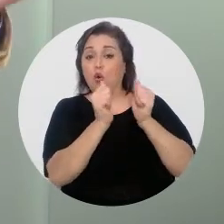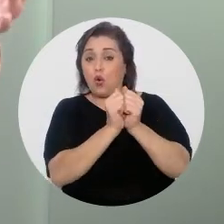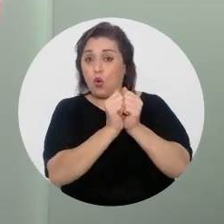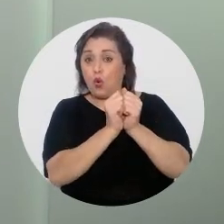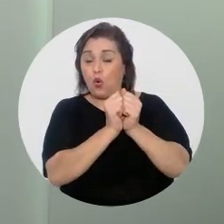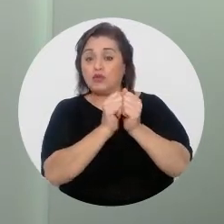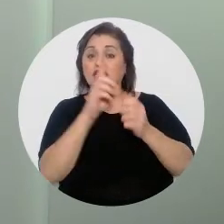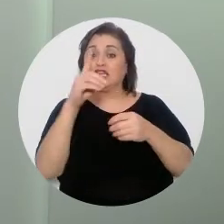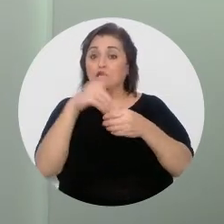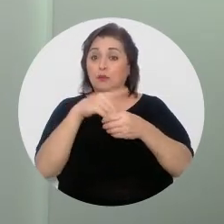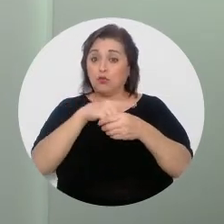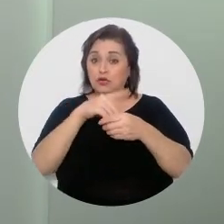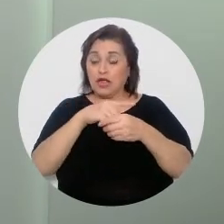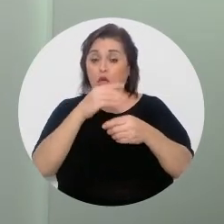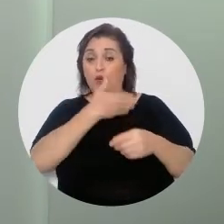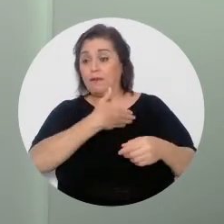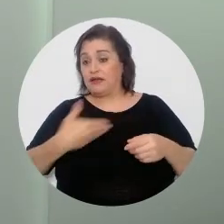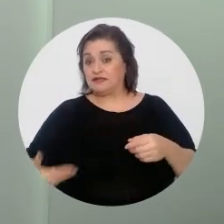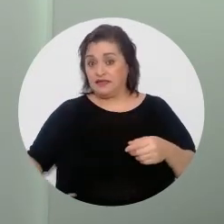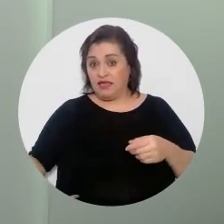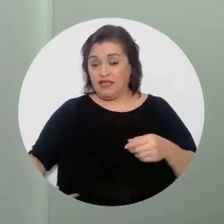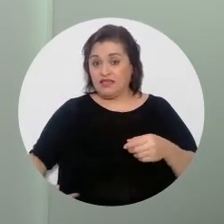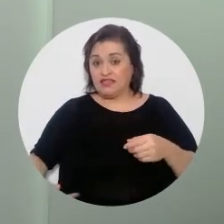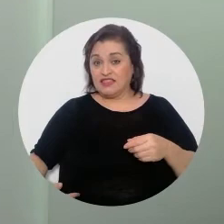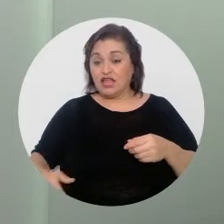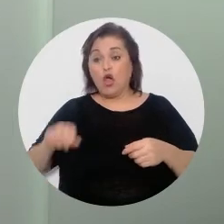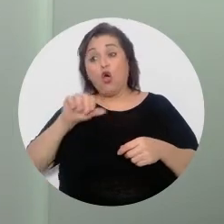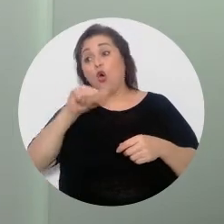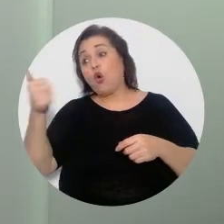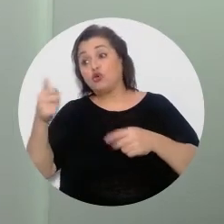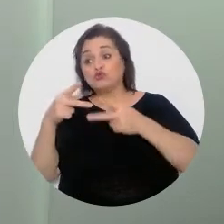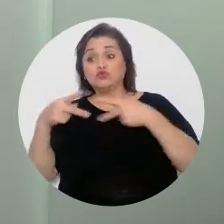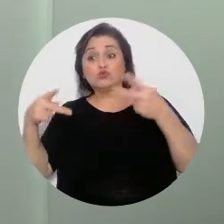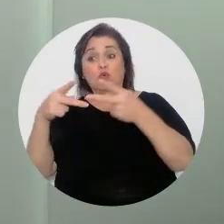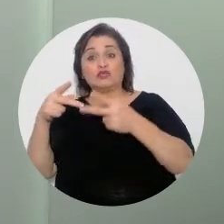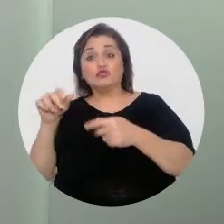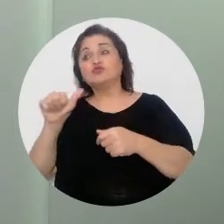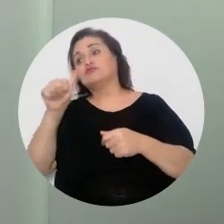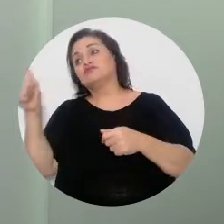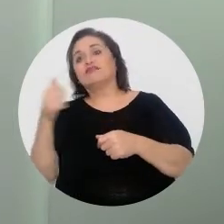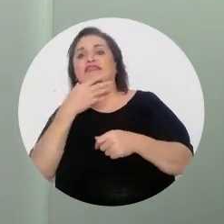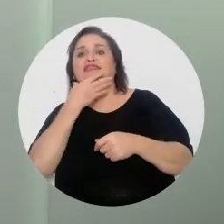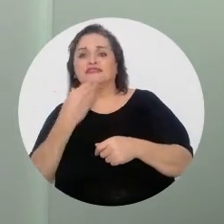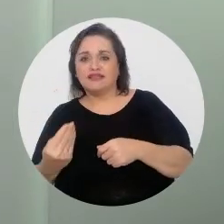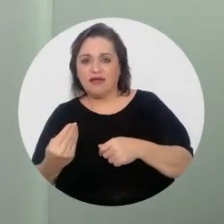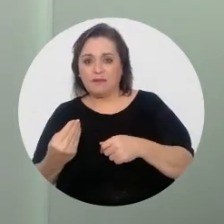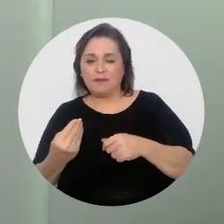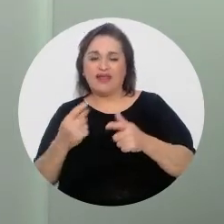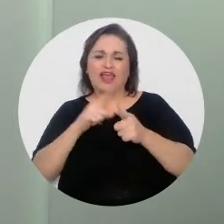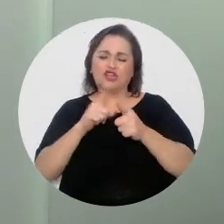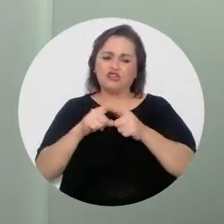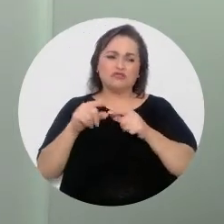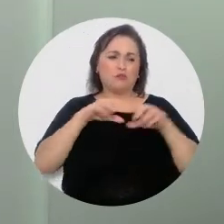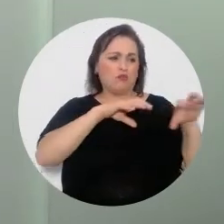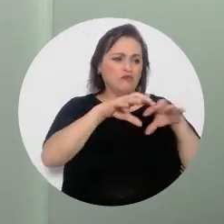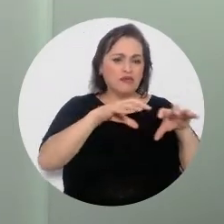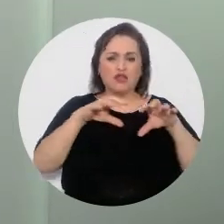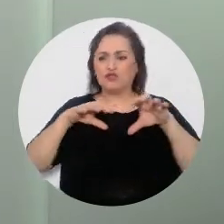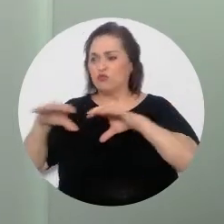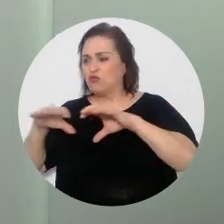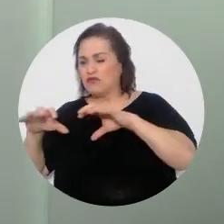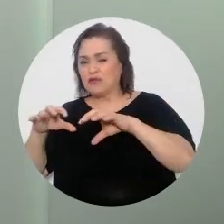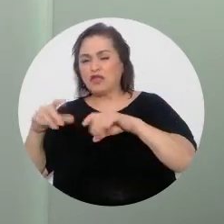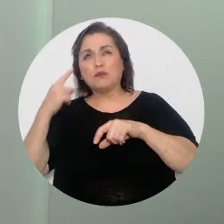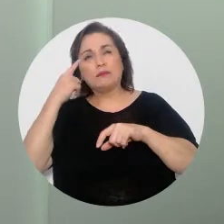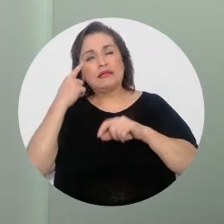siempre junto con los diputados y la presidencia de la República, y los demás cargos en diciembre. Entonces, todo este movimiento